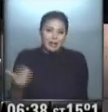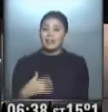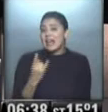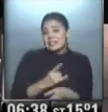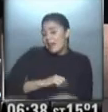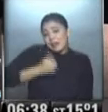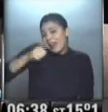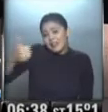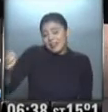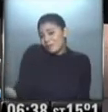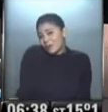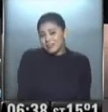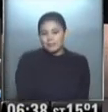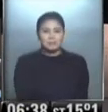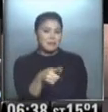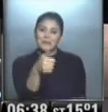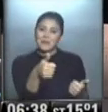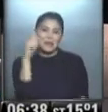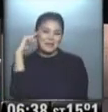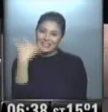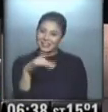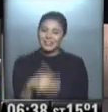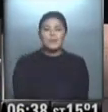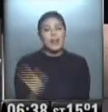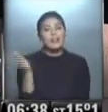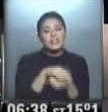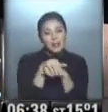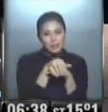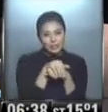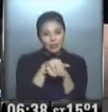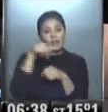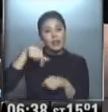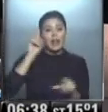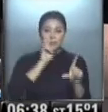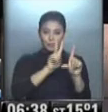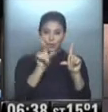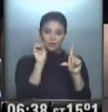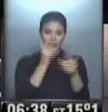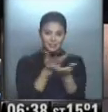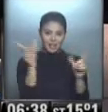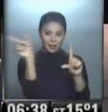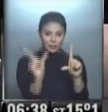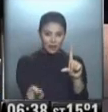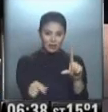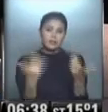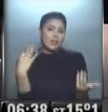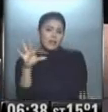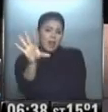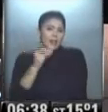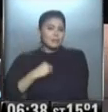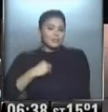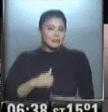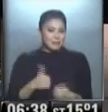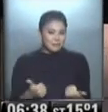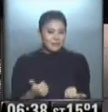gano, por eso digo. Una genia, Cari. Bueno, queridísimos amigos, vamos con la imagen satelital. Claro que hay que elegir para estar